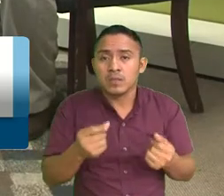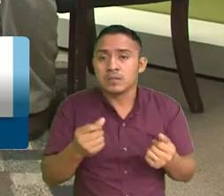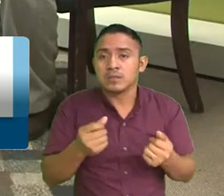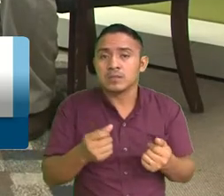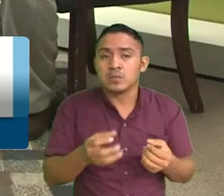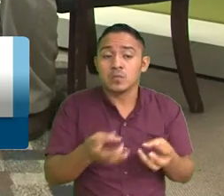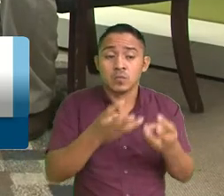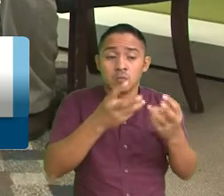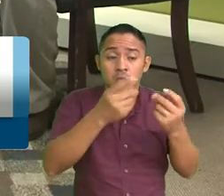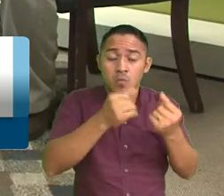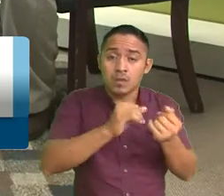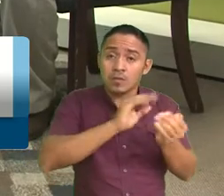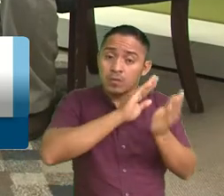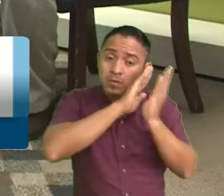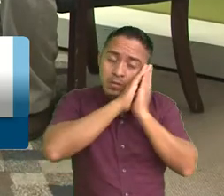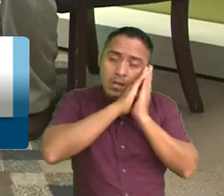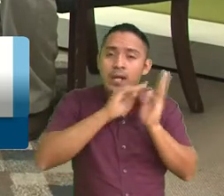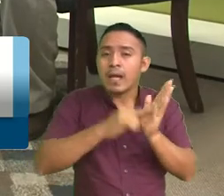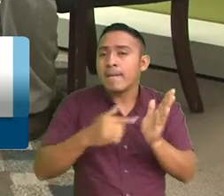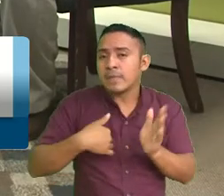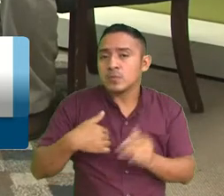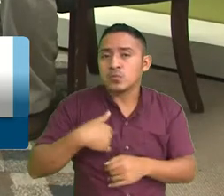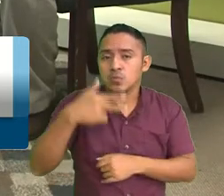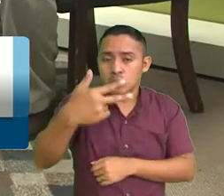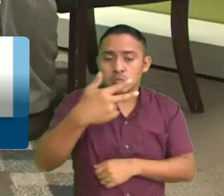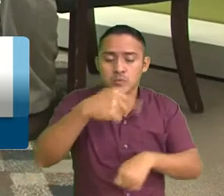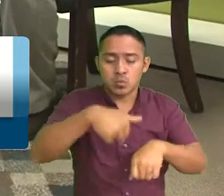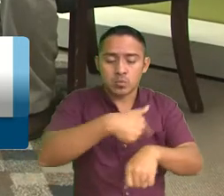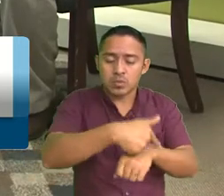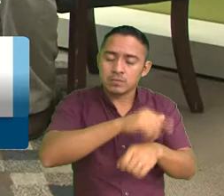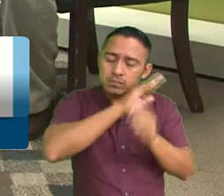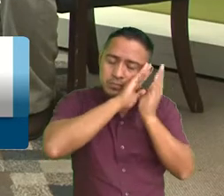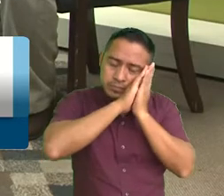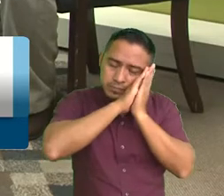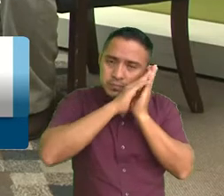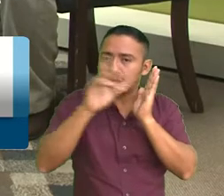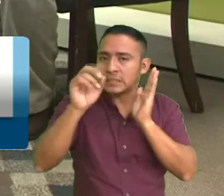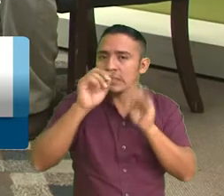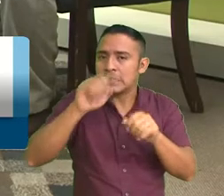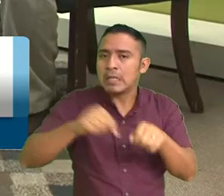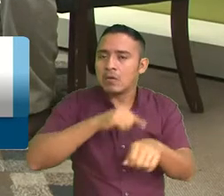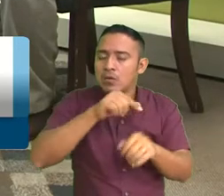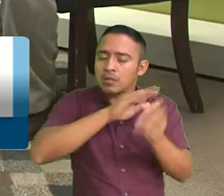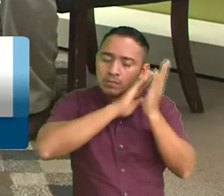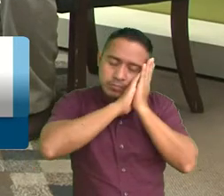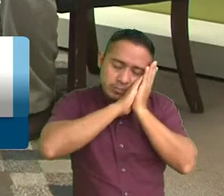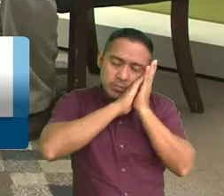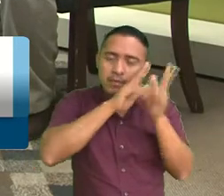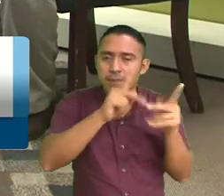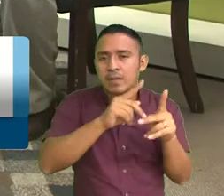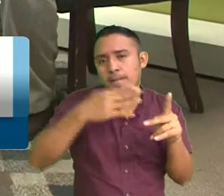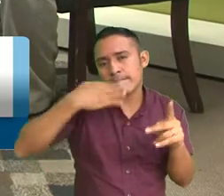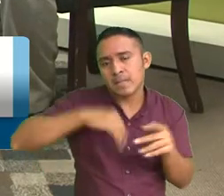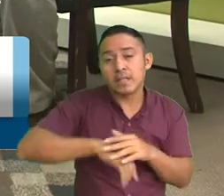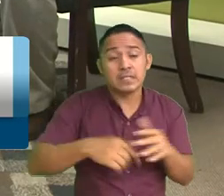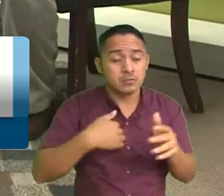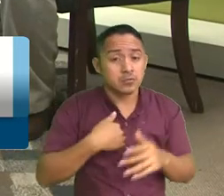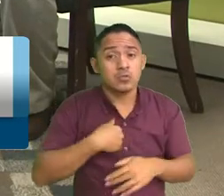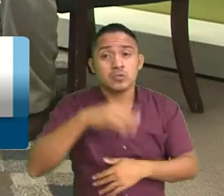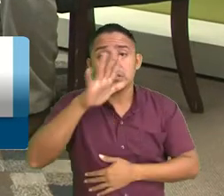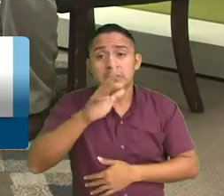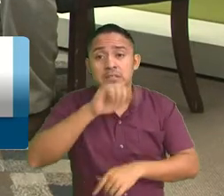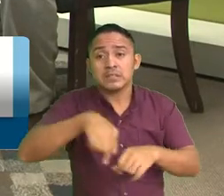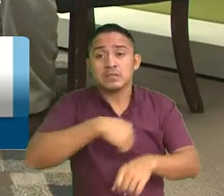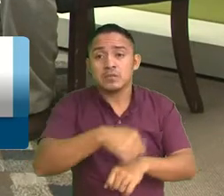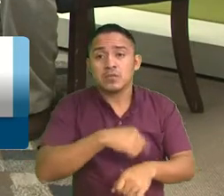calidad? No. Tú puedes dormir 8, 9 horas, 10 horas y dormir muy mal. Ajá. Tú puedes dormir 5 horas y sentir